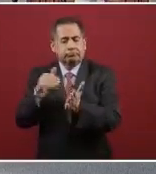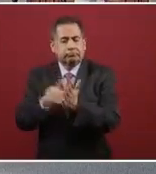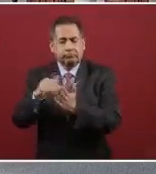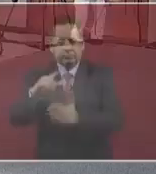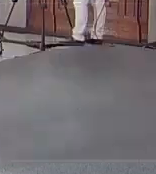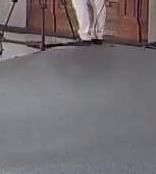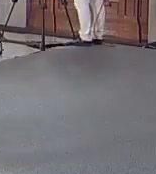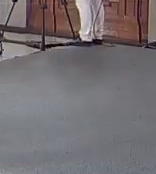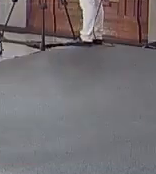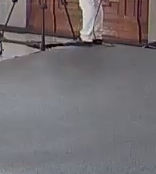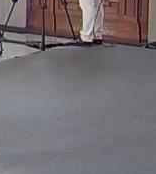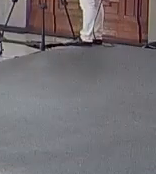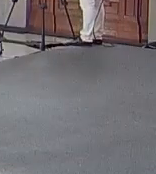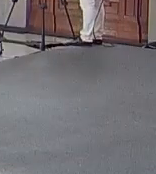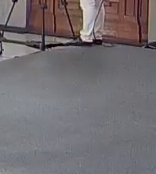1,000 millones de pesos.